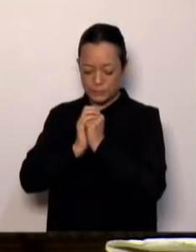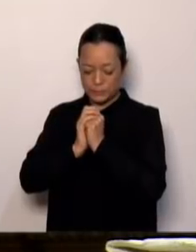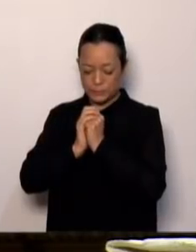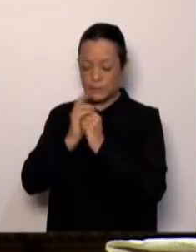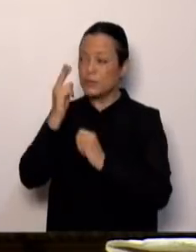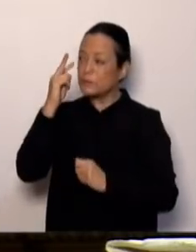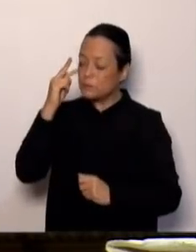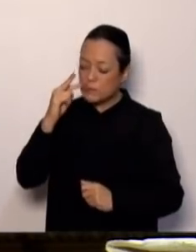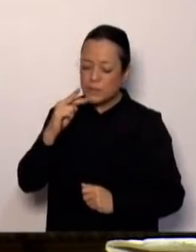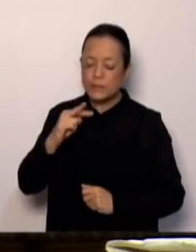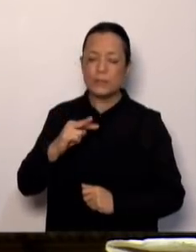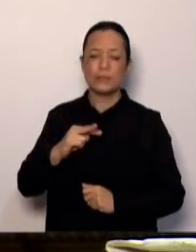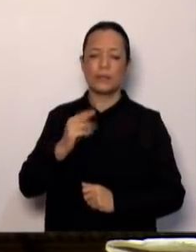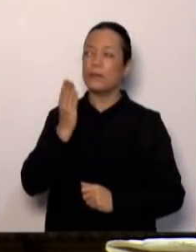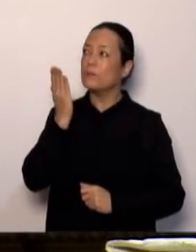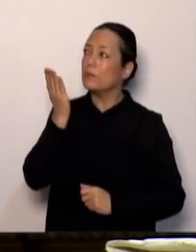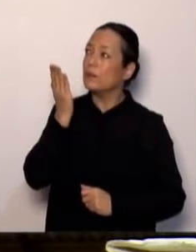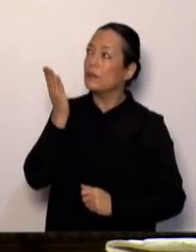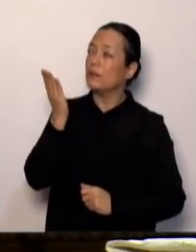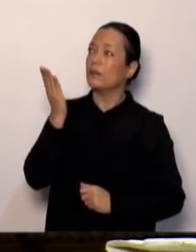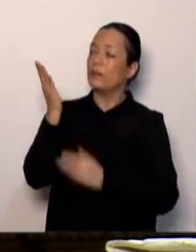atiende nuestra súplica.